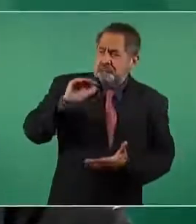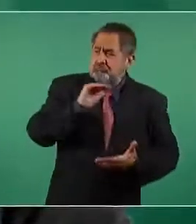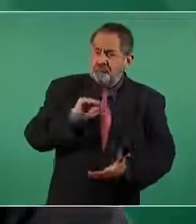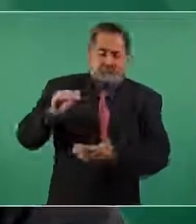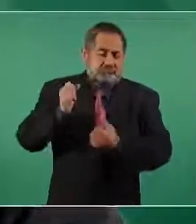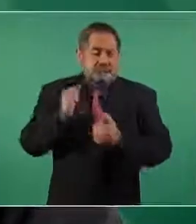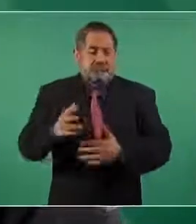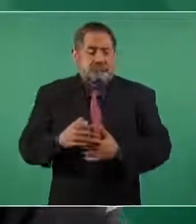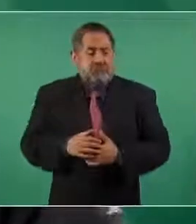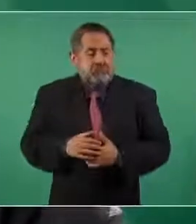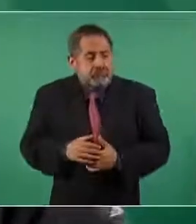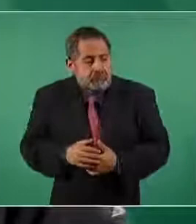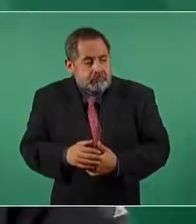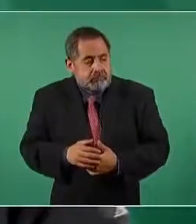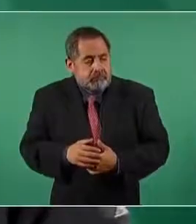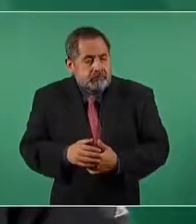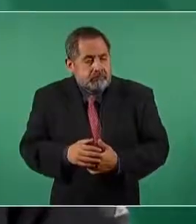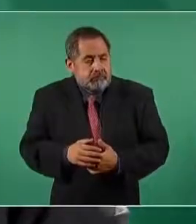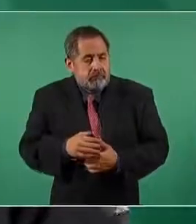Pues nada,